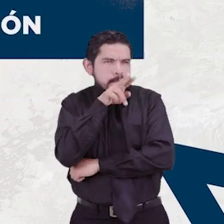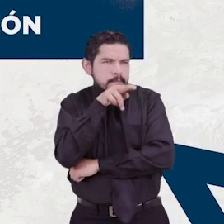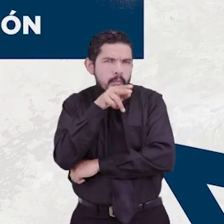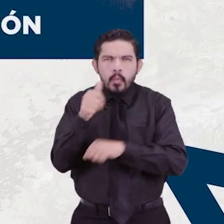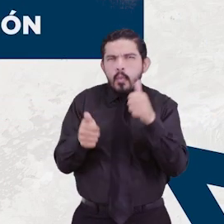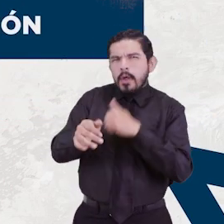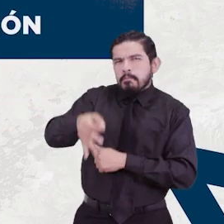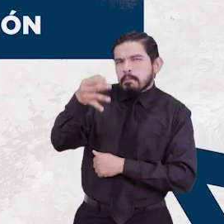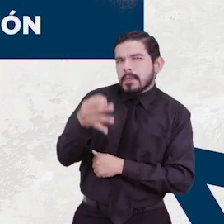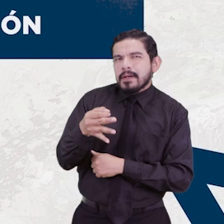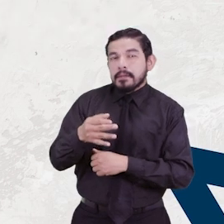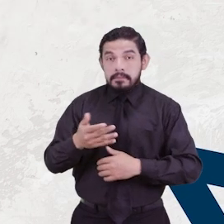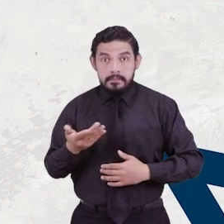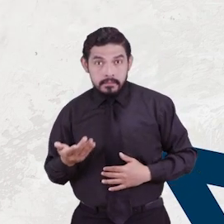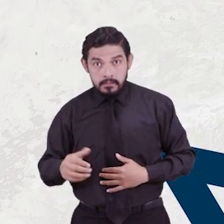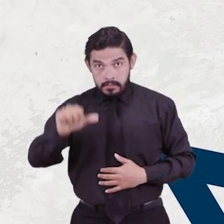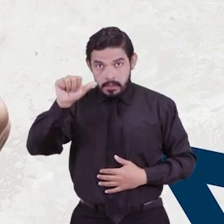¿Cuál crees que es la opción correcta?